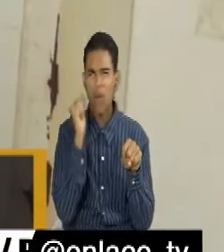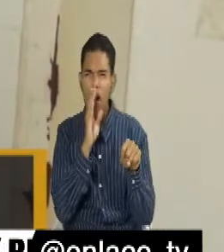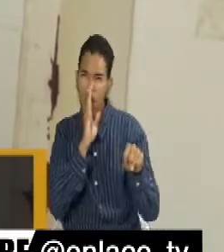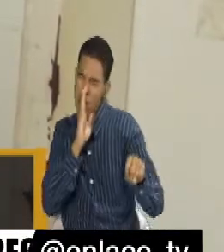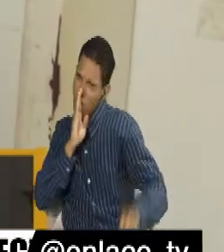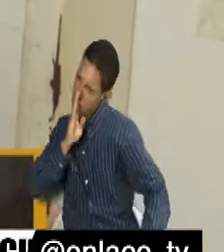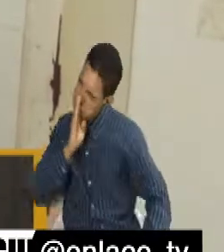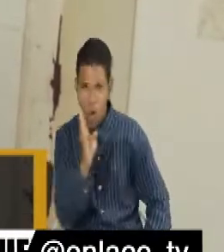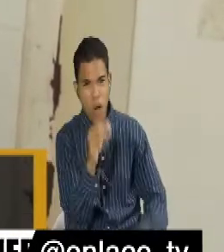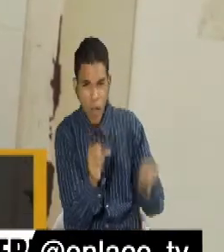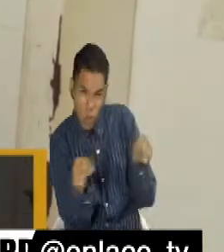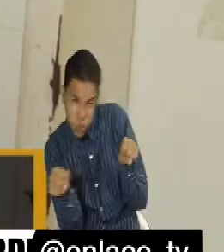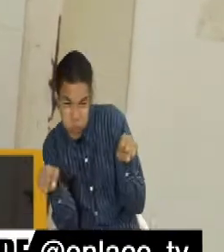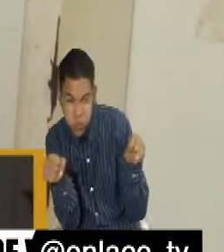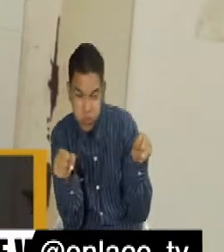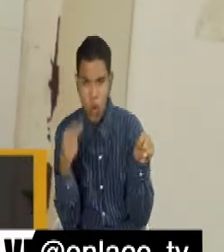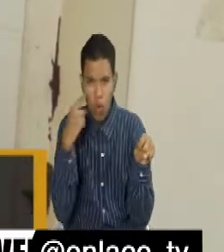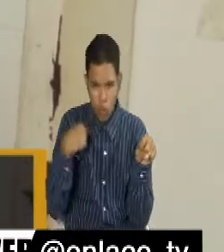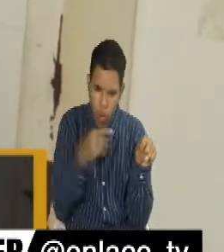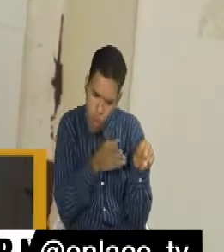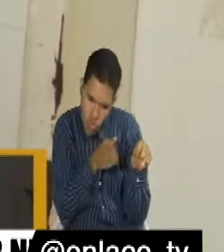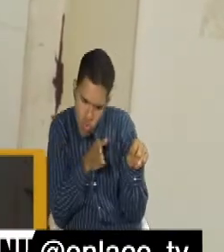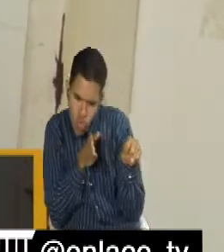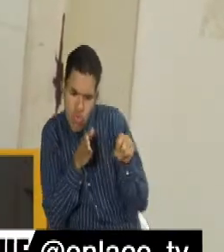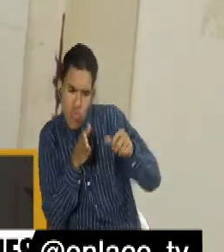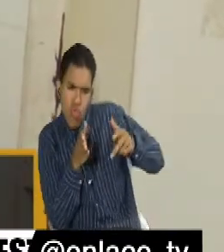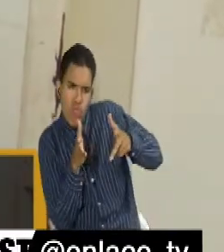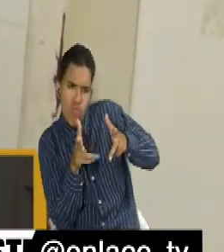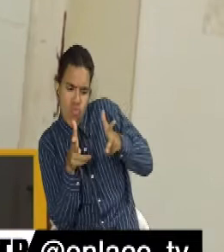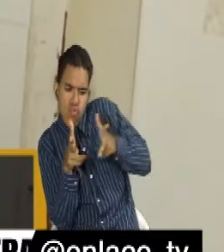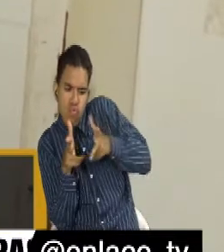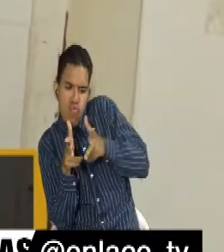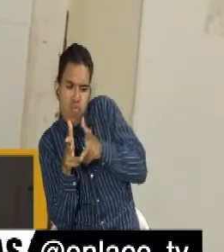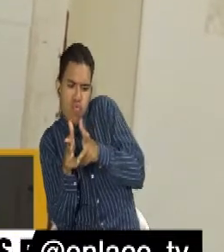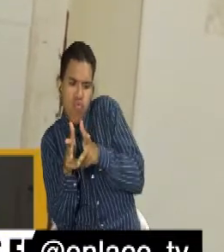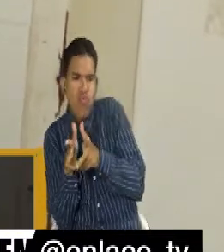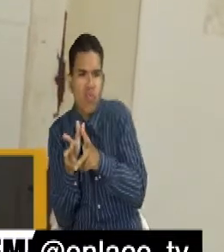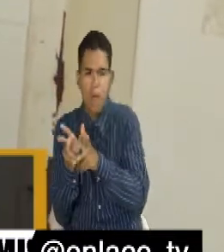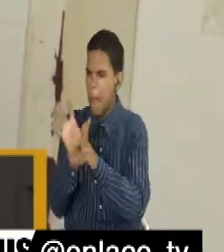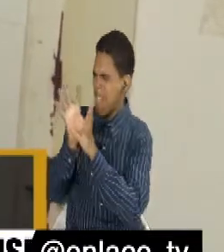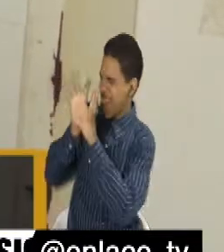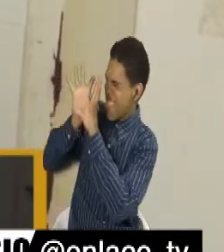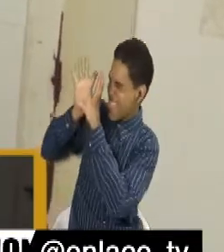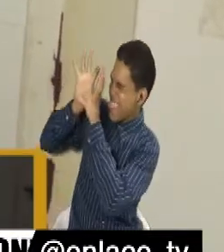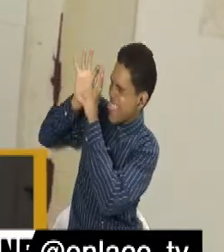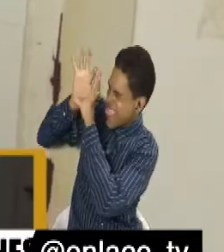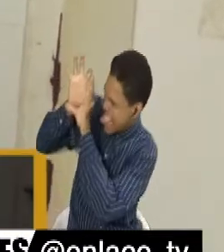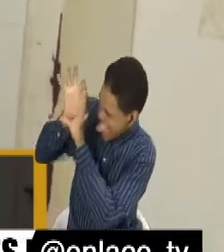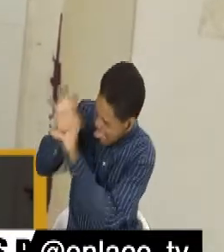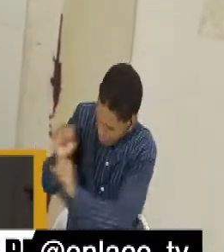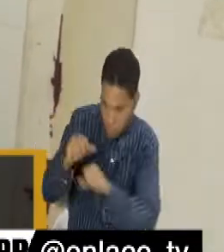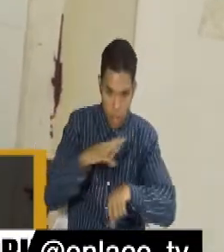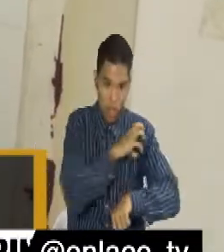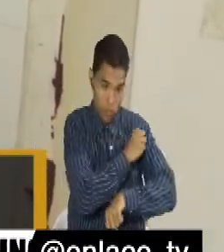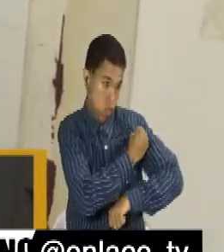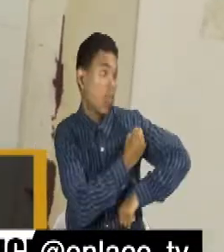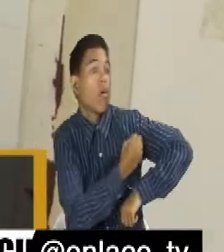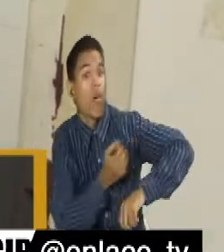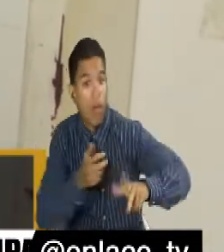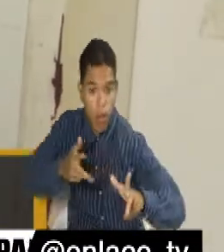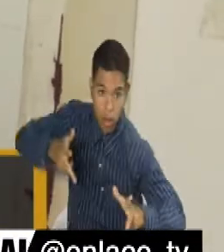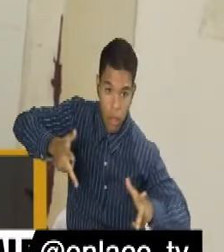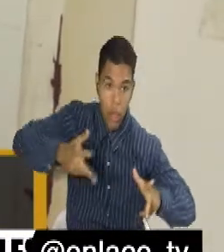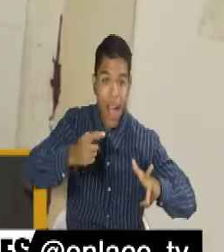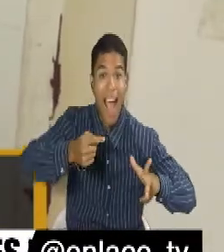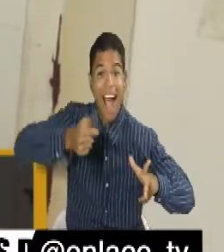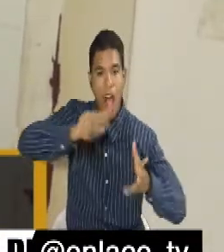Entonces él se orilló como para darle espacio, y resulta que no, que él le mandó el manotazo al bolso, casi lo tumba de la moto. Entonces él bajó velocidad, paró, le